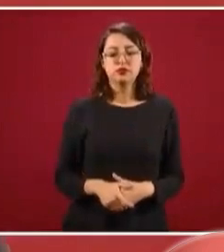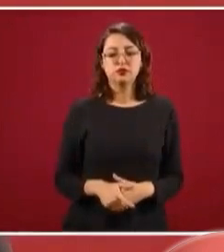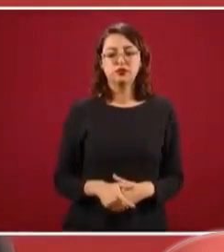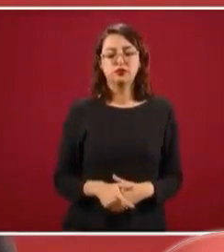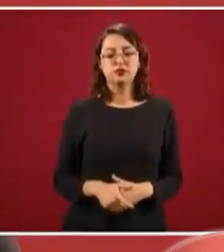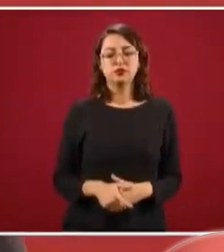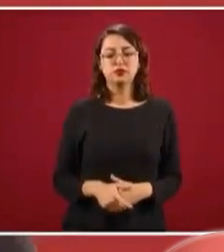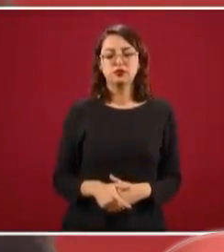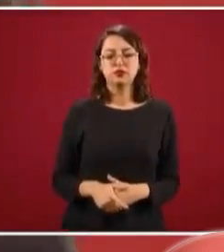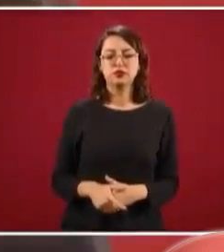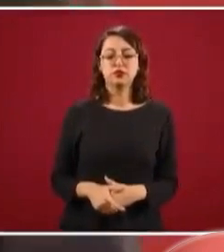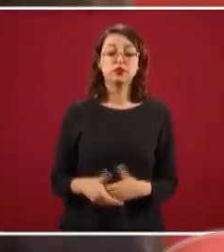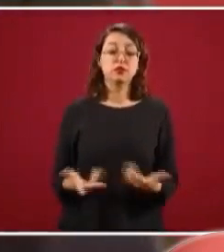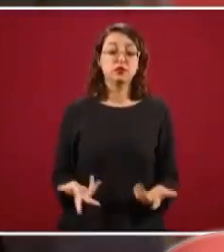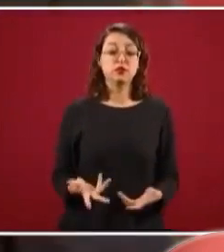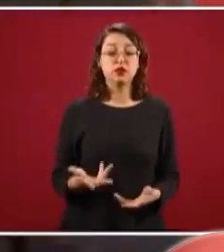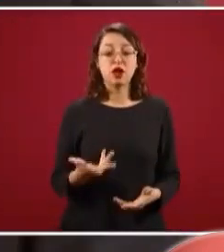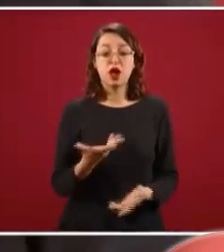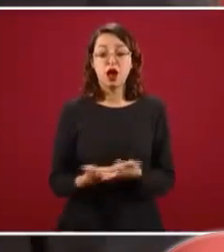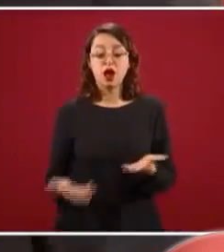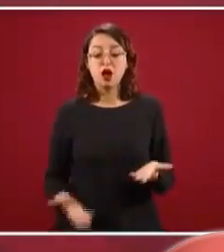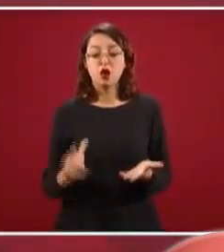cambio profundo,